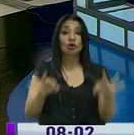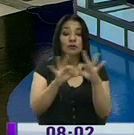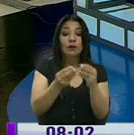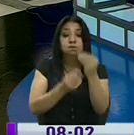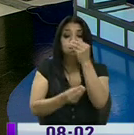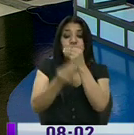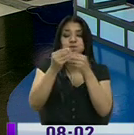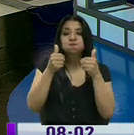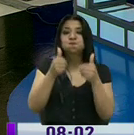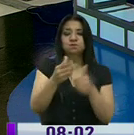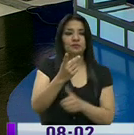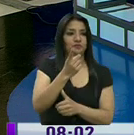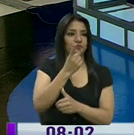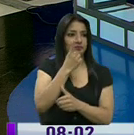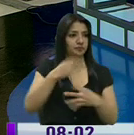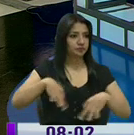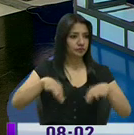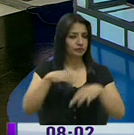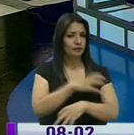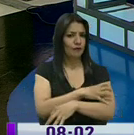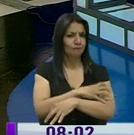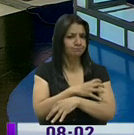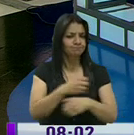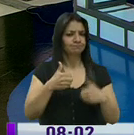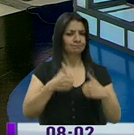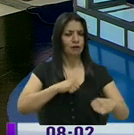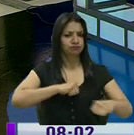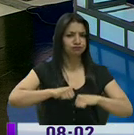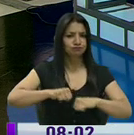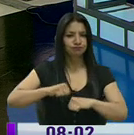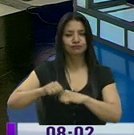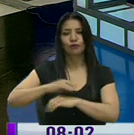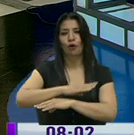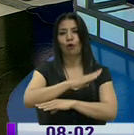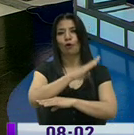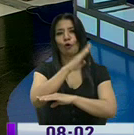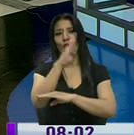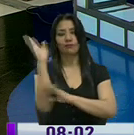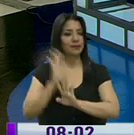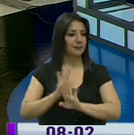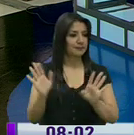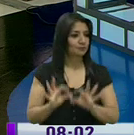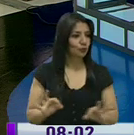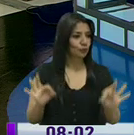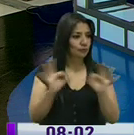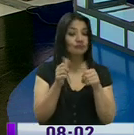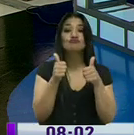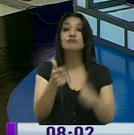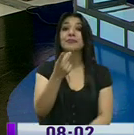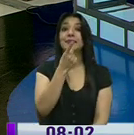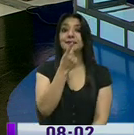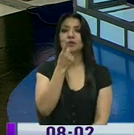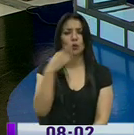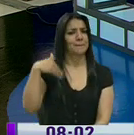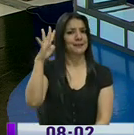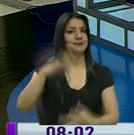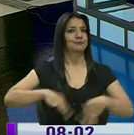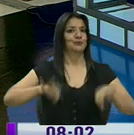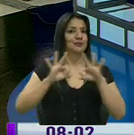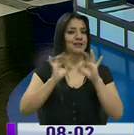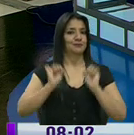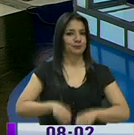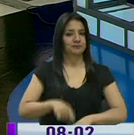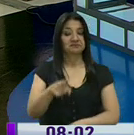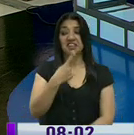muy bien para que se tome energía durante el día no hay más empresarios dicen que los ayunos la comida más importante es un